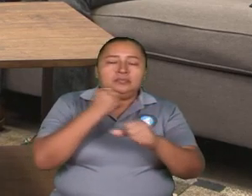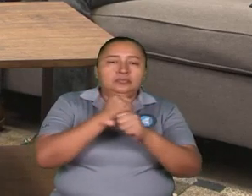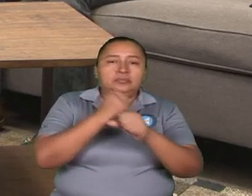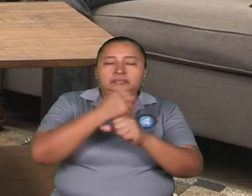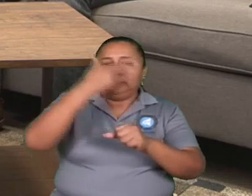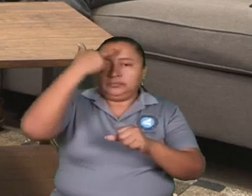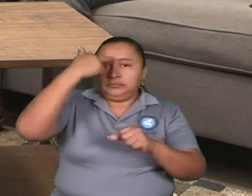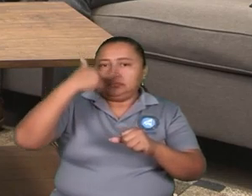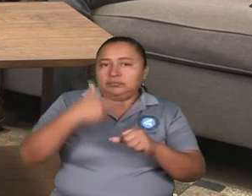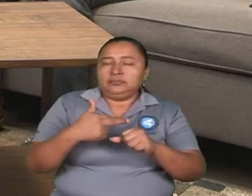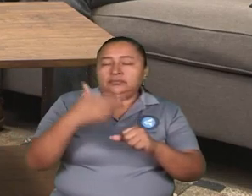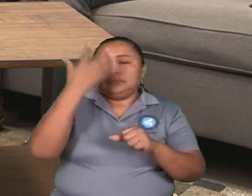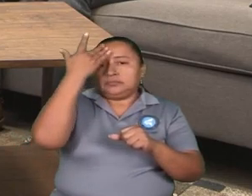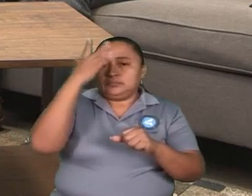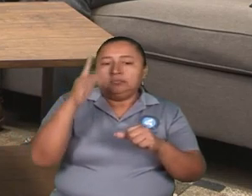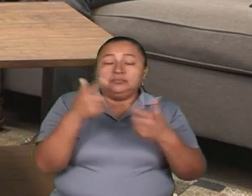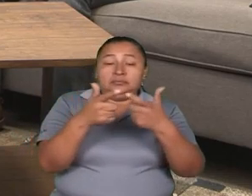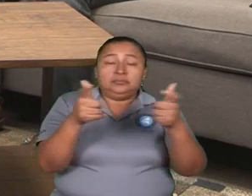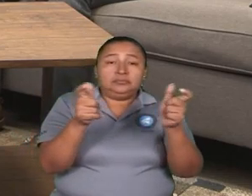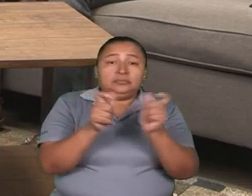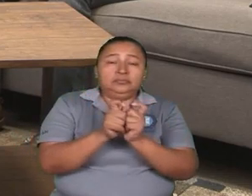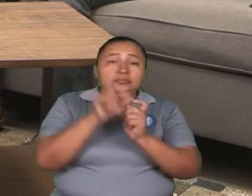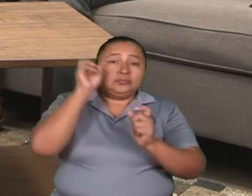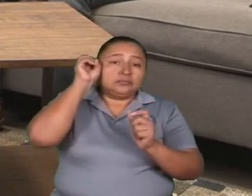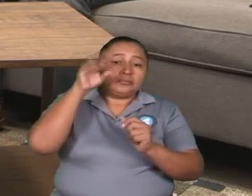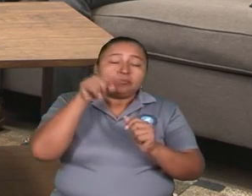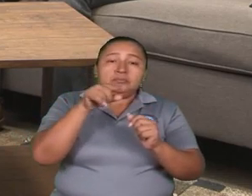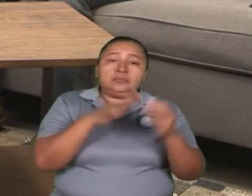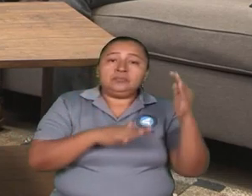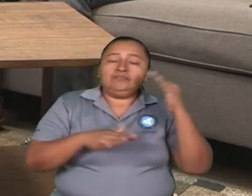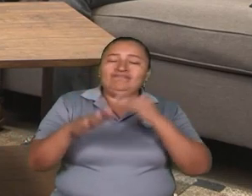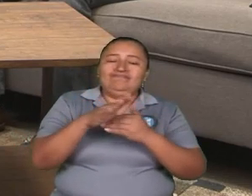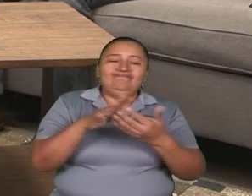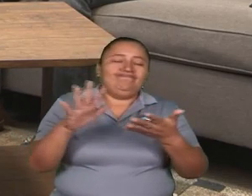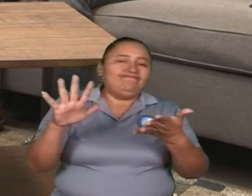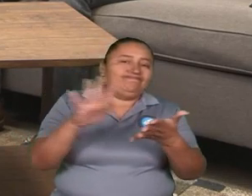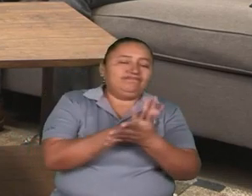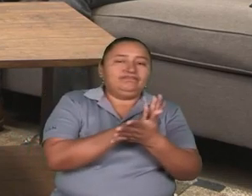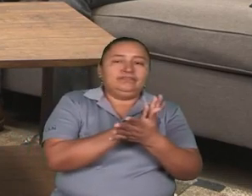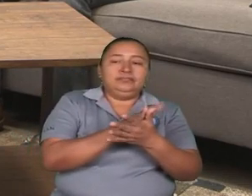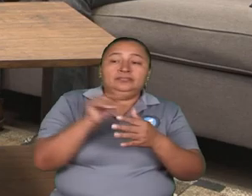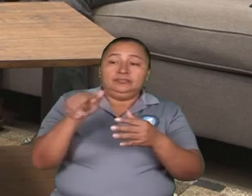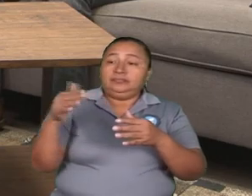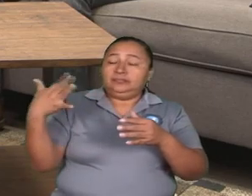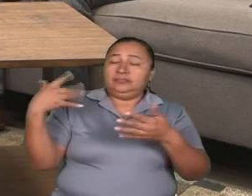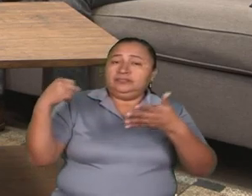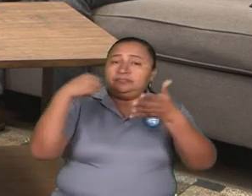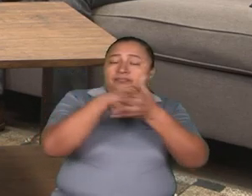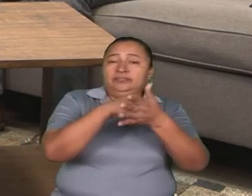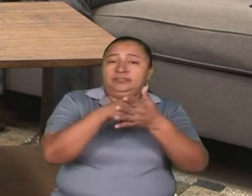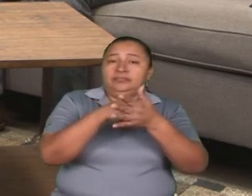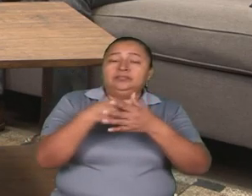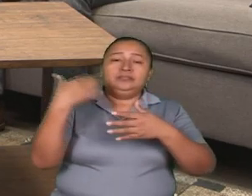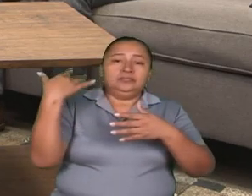a fortalecer. Claro, porque es una puerta para Sudamérica también. Es correcto. Y entonces todo eso,